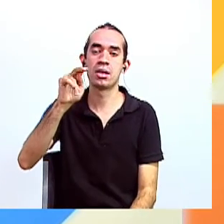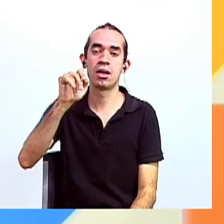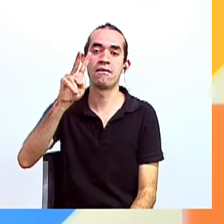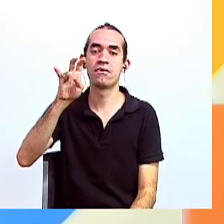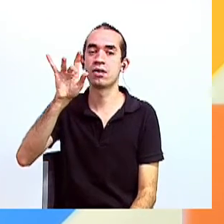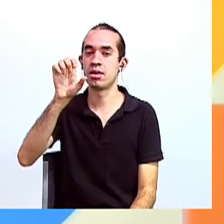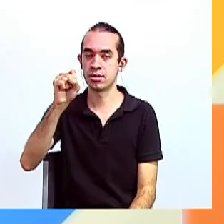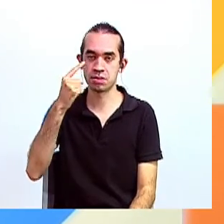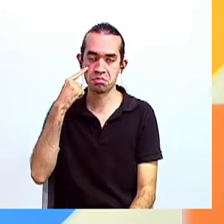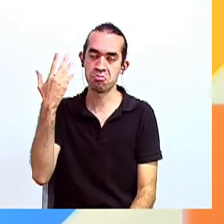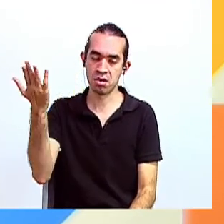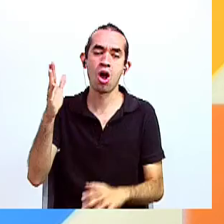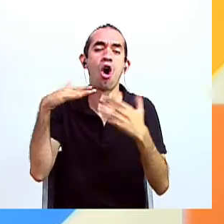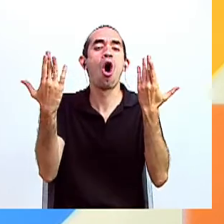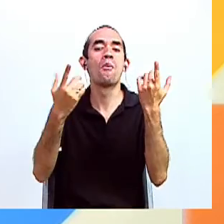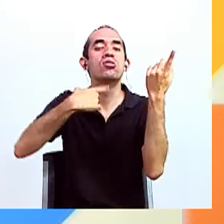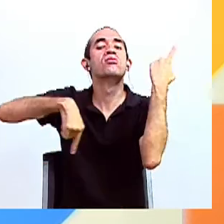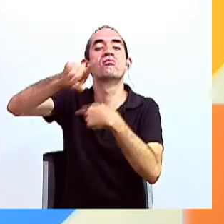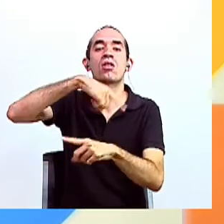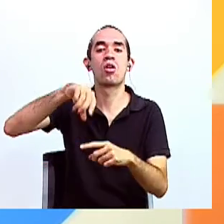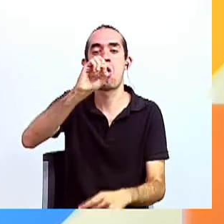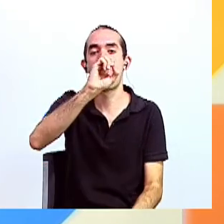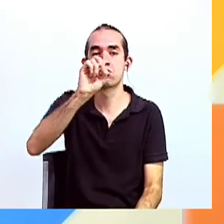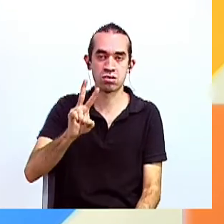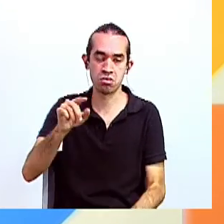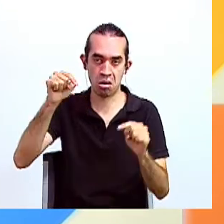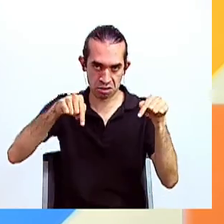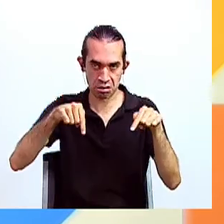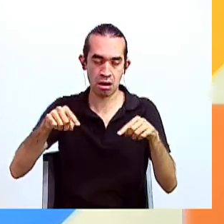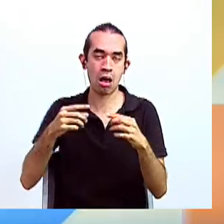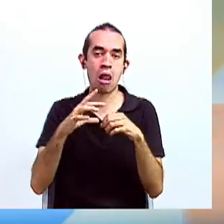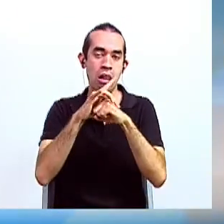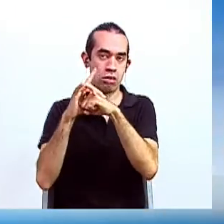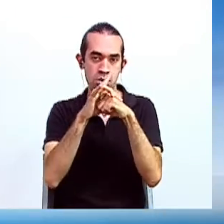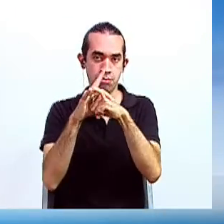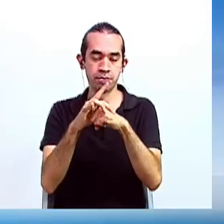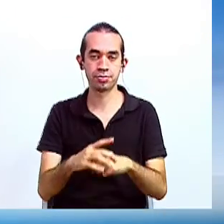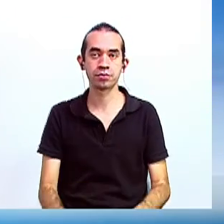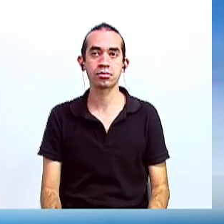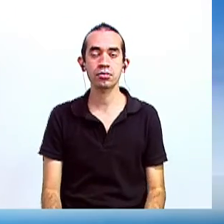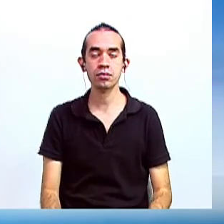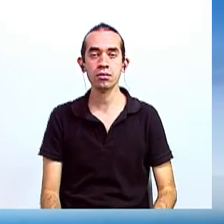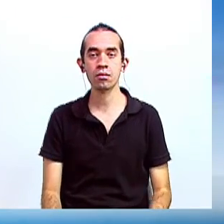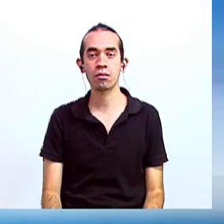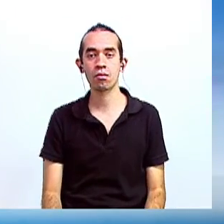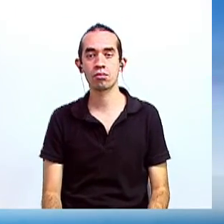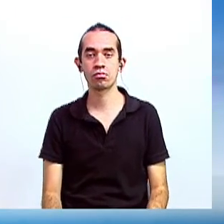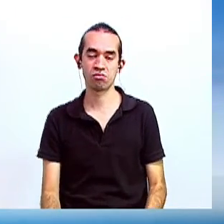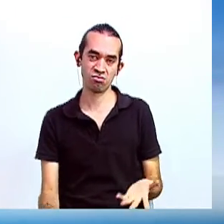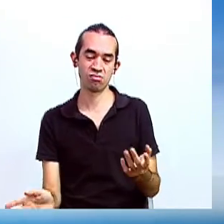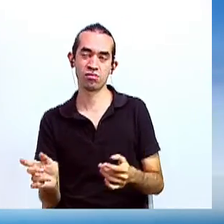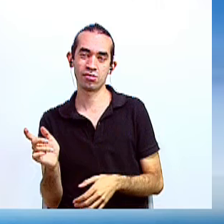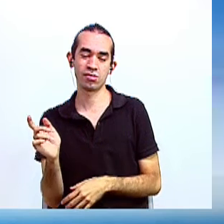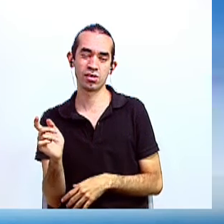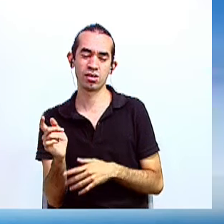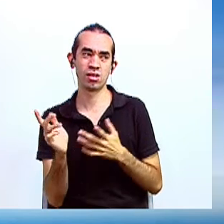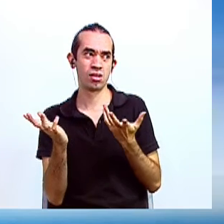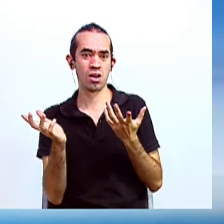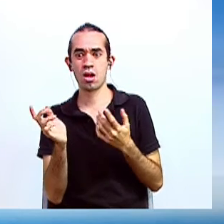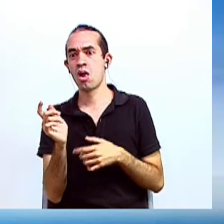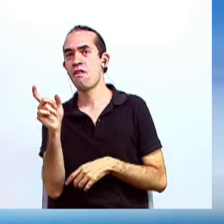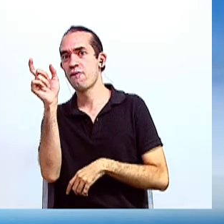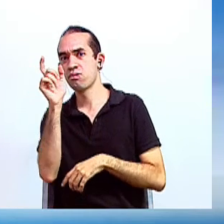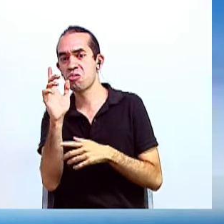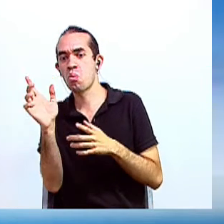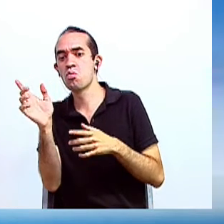ocurre el ciclo del oxígeno en la Tierra. Las principales fuentes no vivas de átomos de oxígeno para los seres